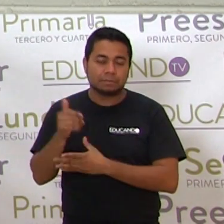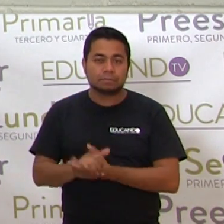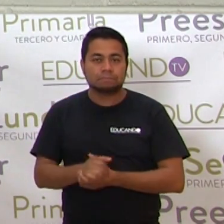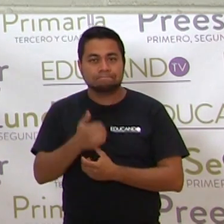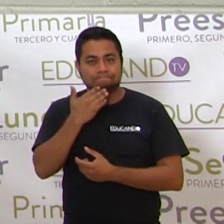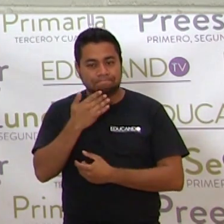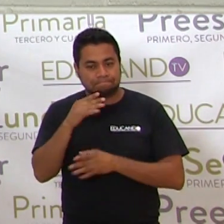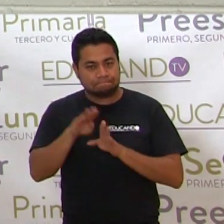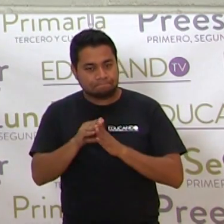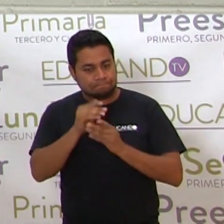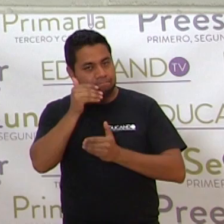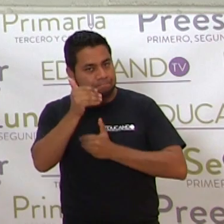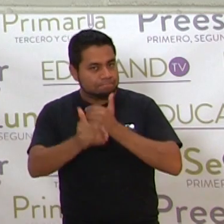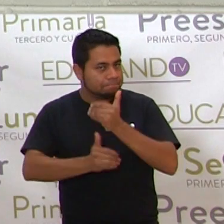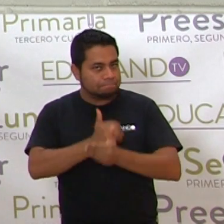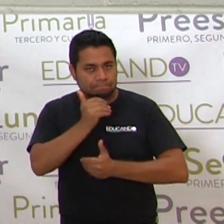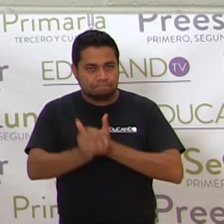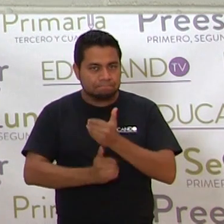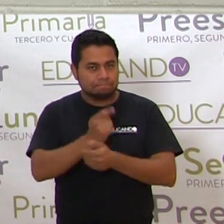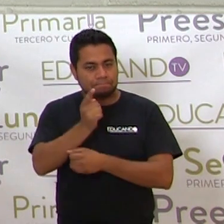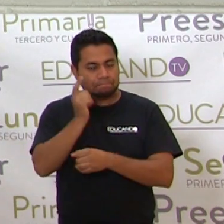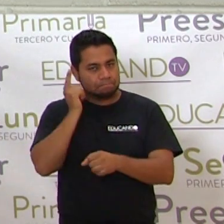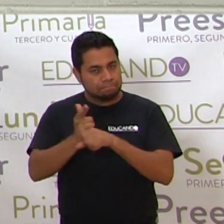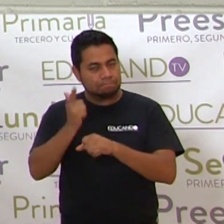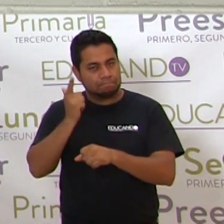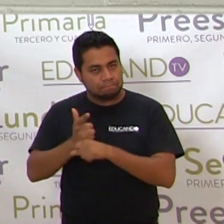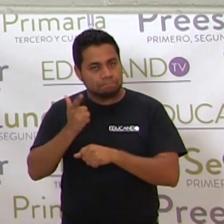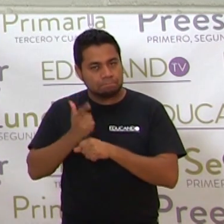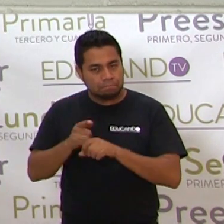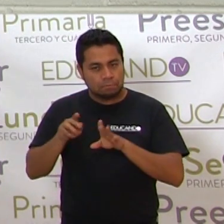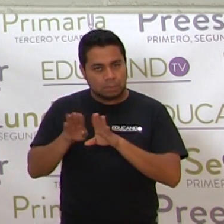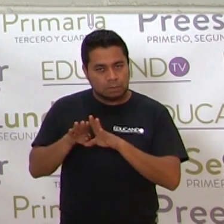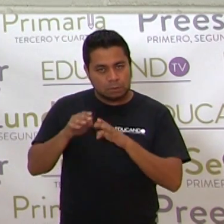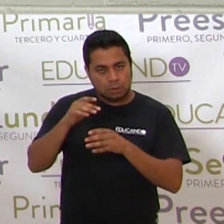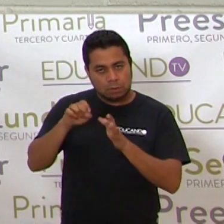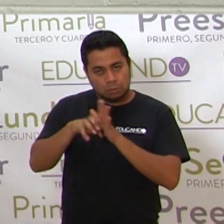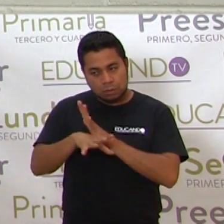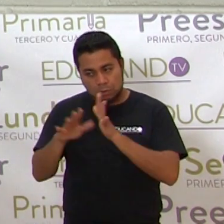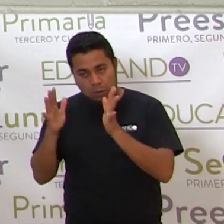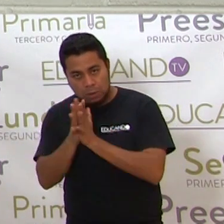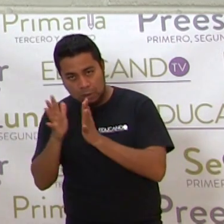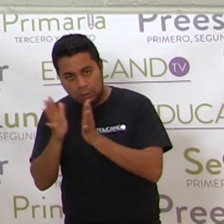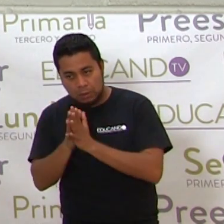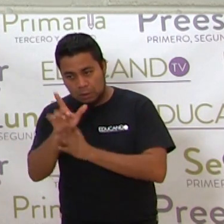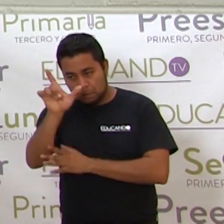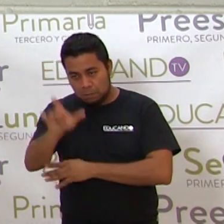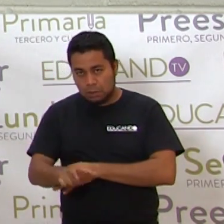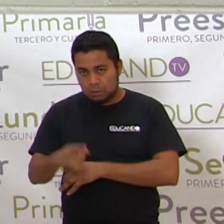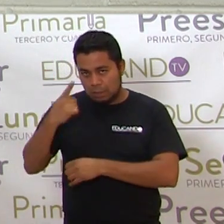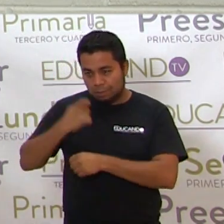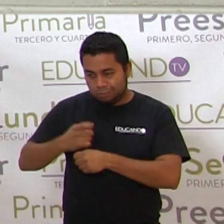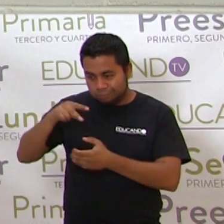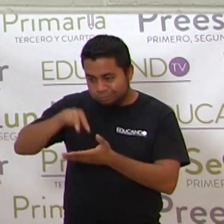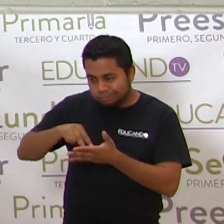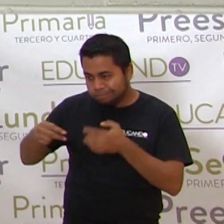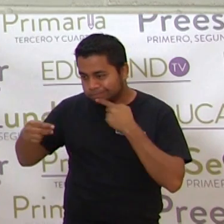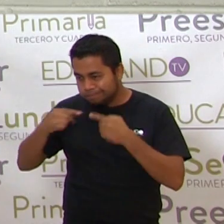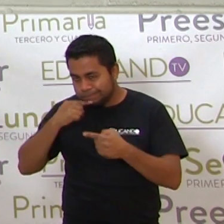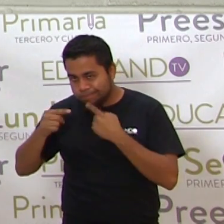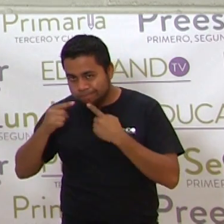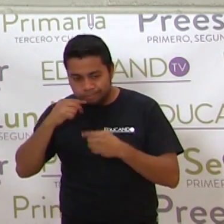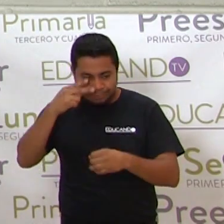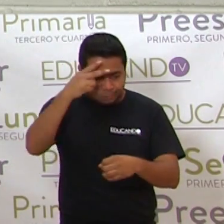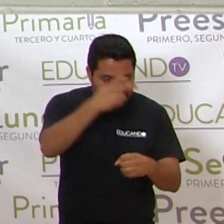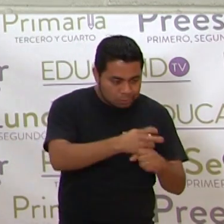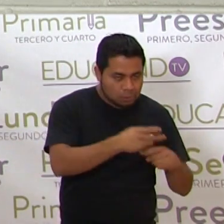así sucesivamente te vas a dar cuenta cómo interviene primero un personaje con su diálogo, otro personaje